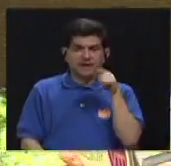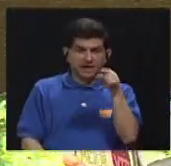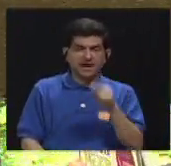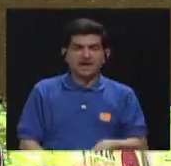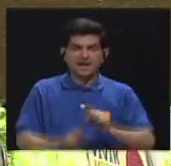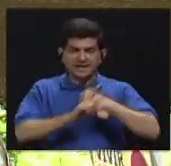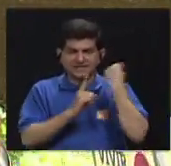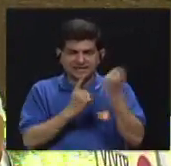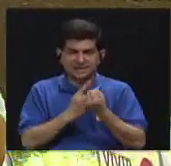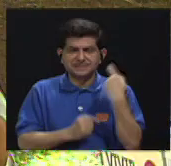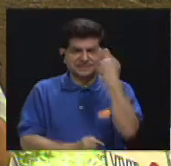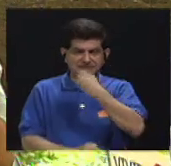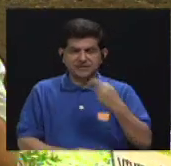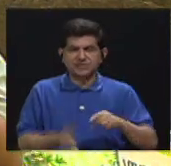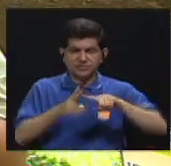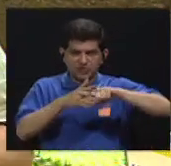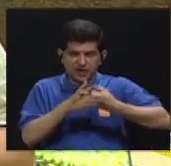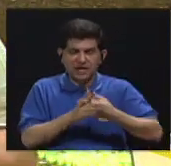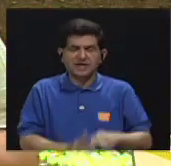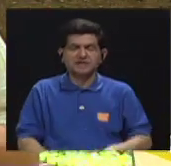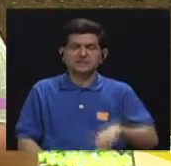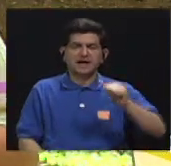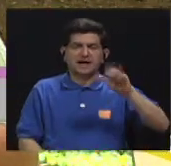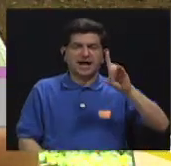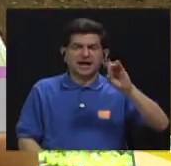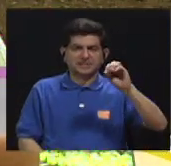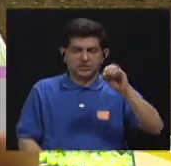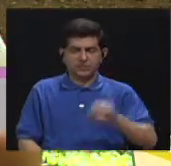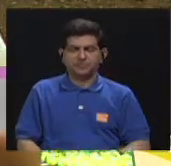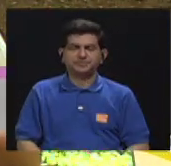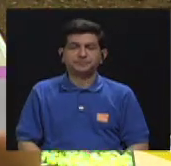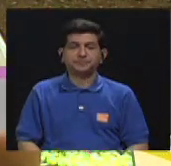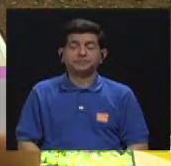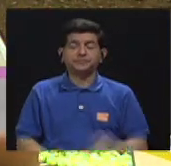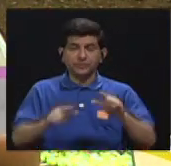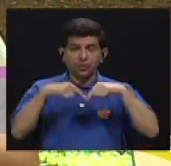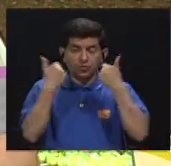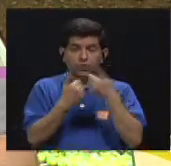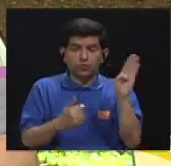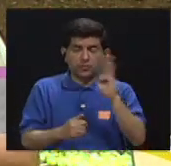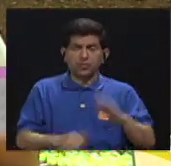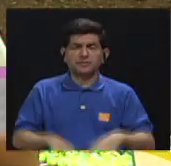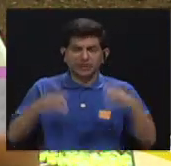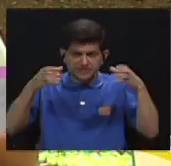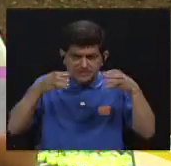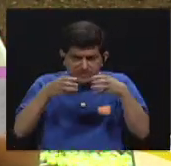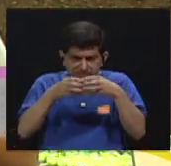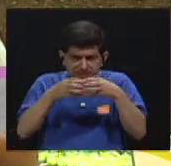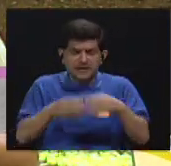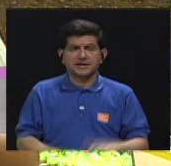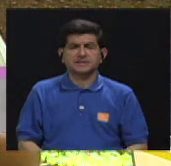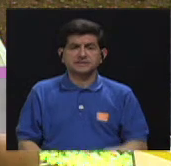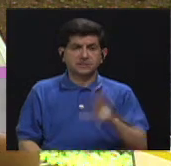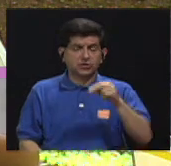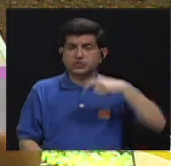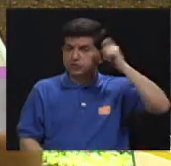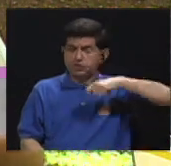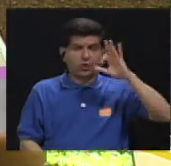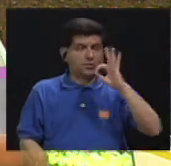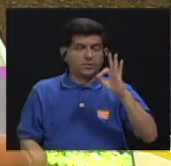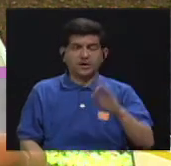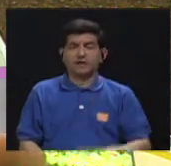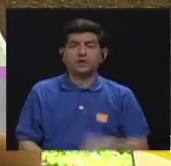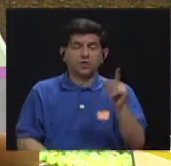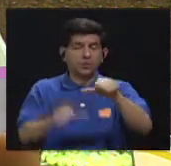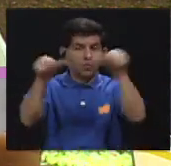esas condiciones orales para empezar a liberar los ácidos. Entonces, si tenemos un grupo de bacterias muy concentrado, que significa que no nos hemos cepillado bien una zona